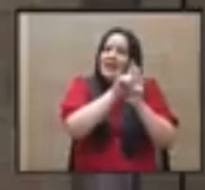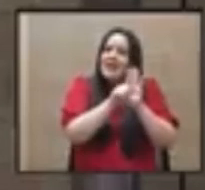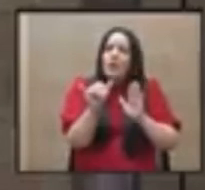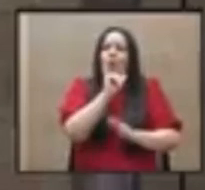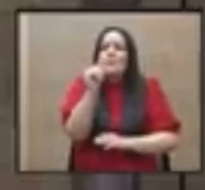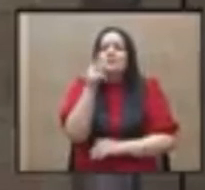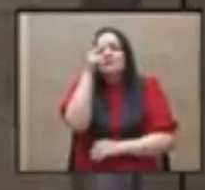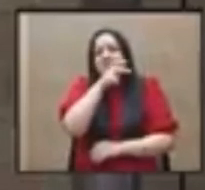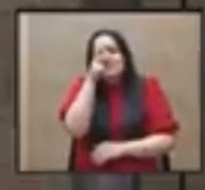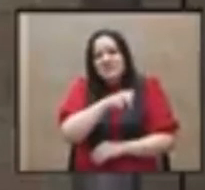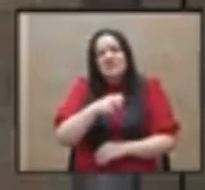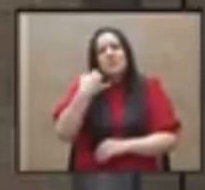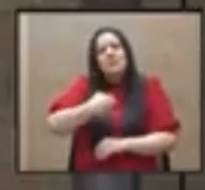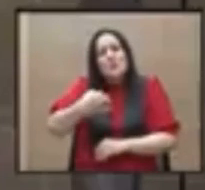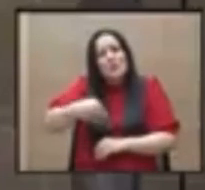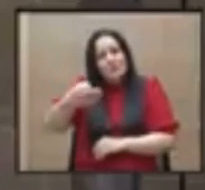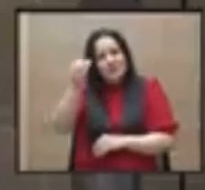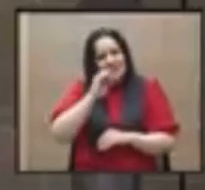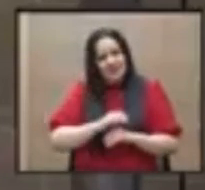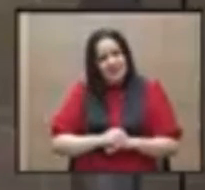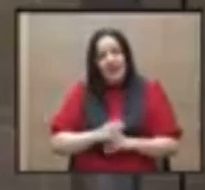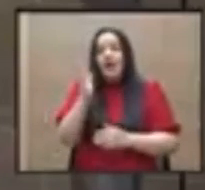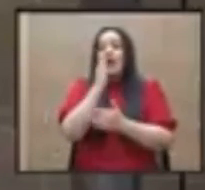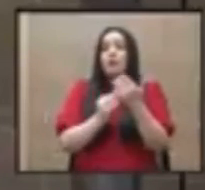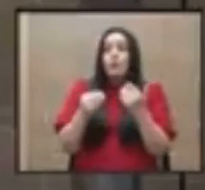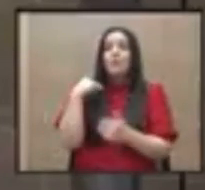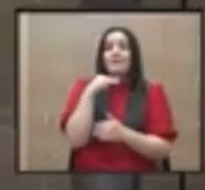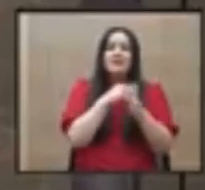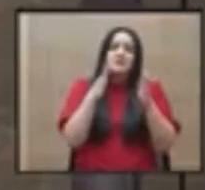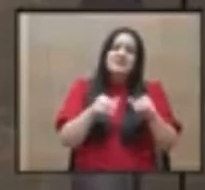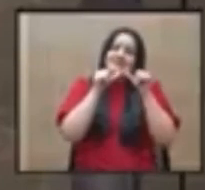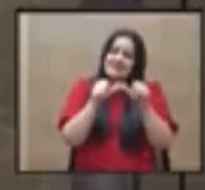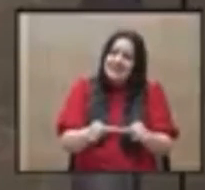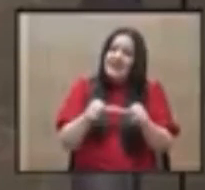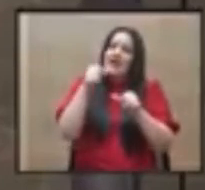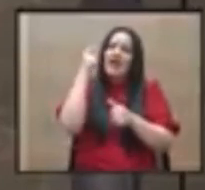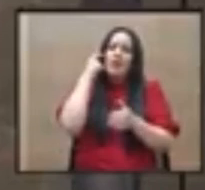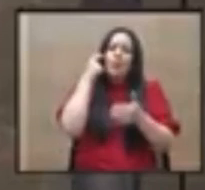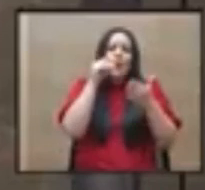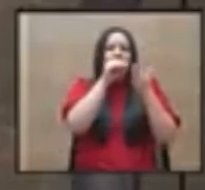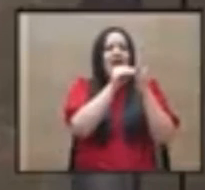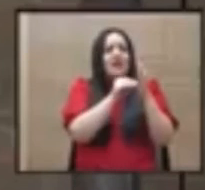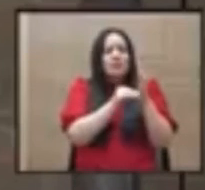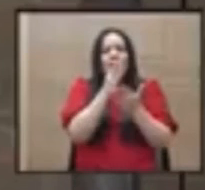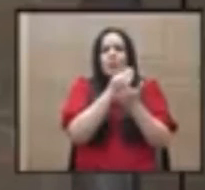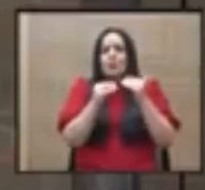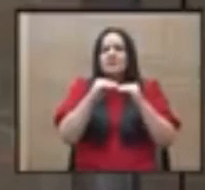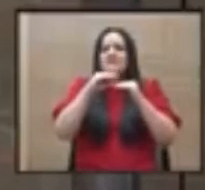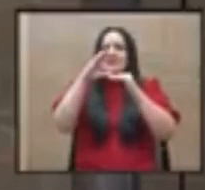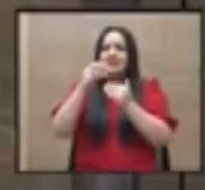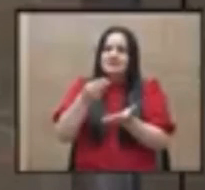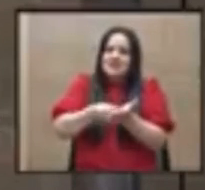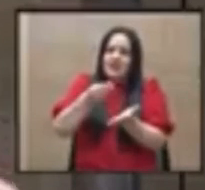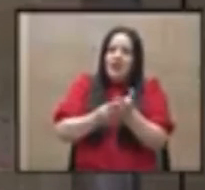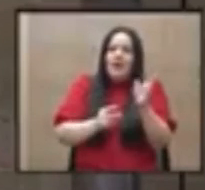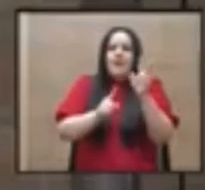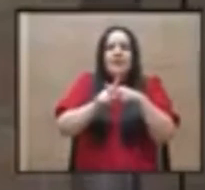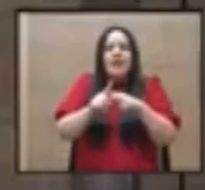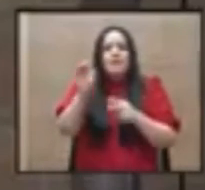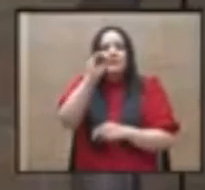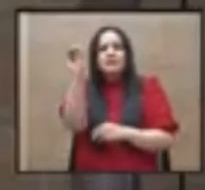los días? Que algunos ministerios sigan calculando incentivos salariales aplicando porcentajes sobre la